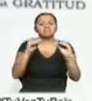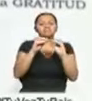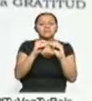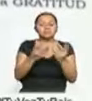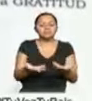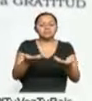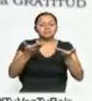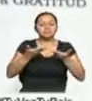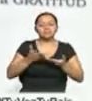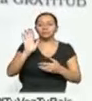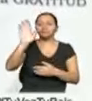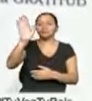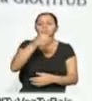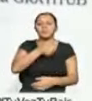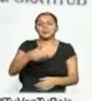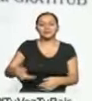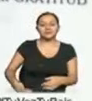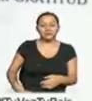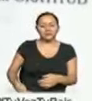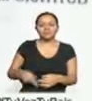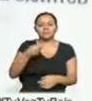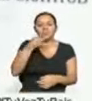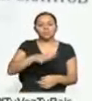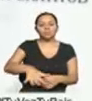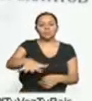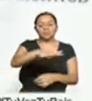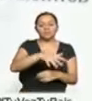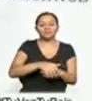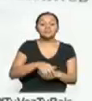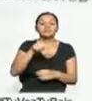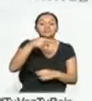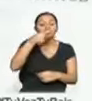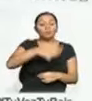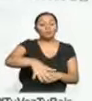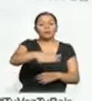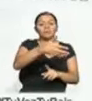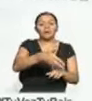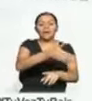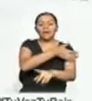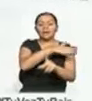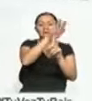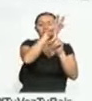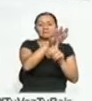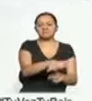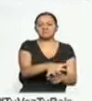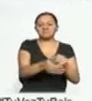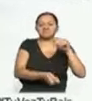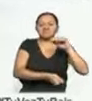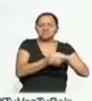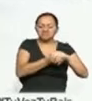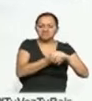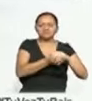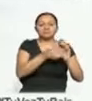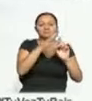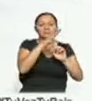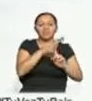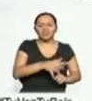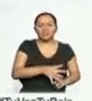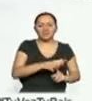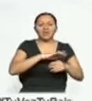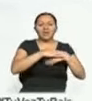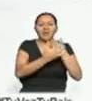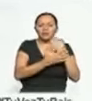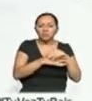sentir usted, compañero presidente, de su pueblo, de ese pueblo que fue ignorado, invisibilizado, marginado,